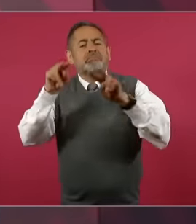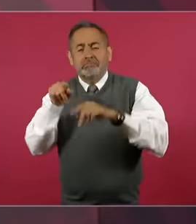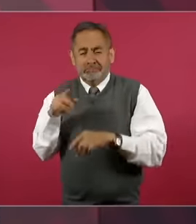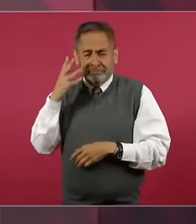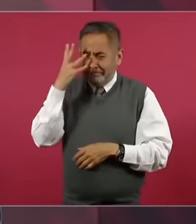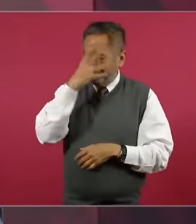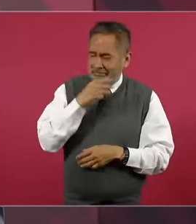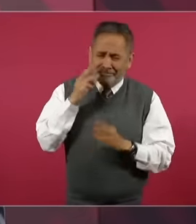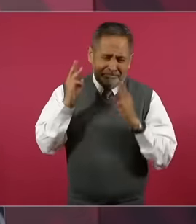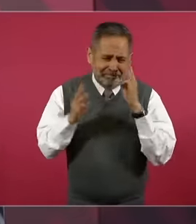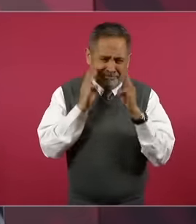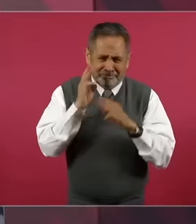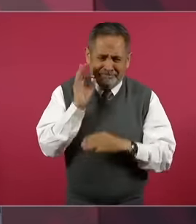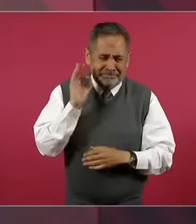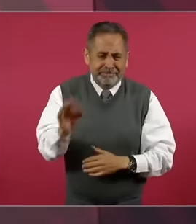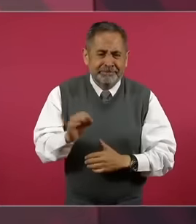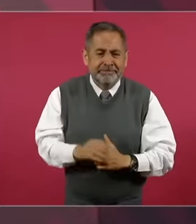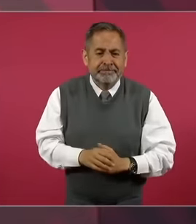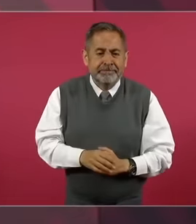extraordinario,